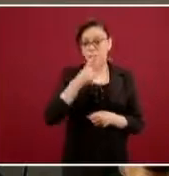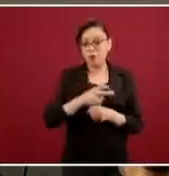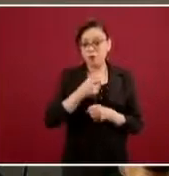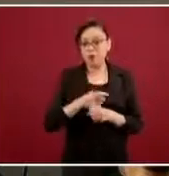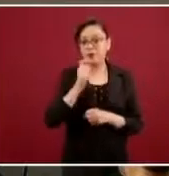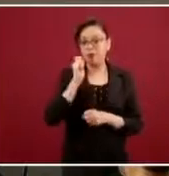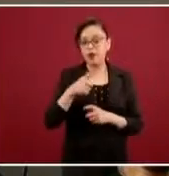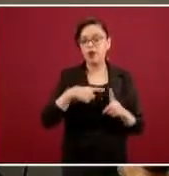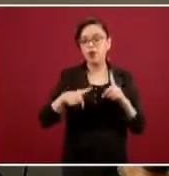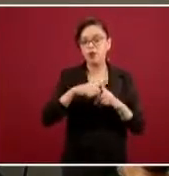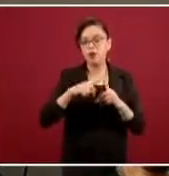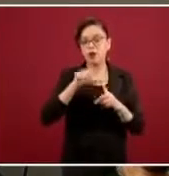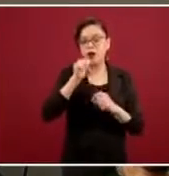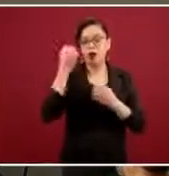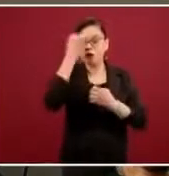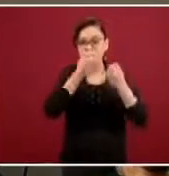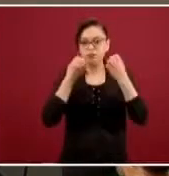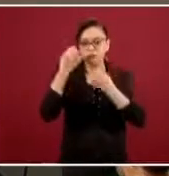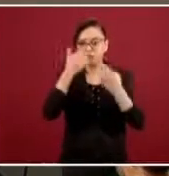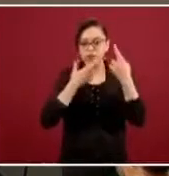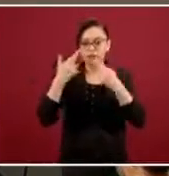laboratorio.